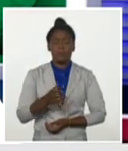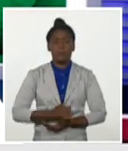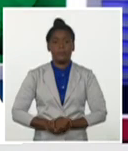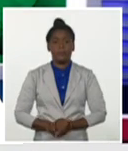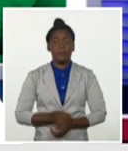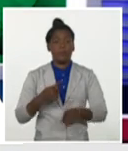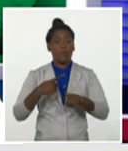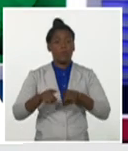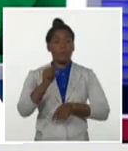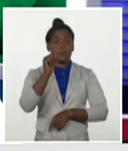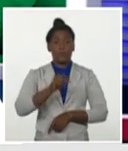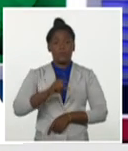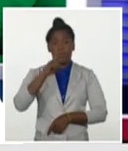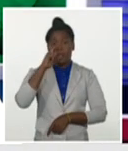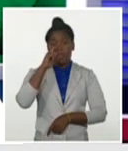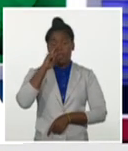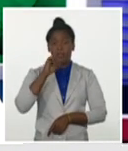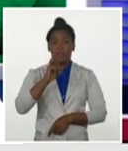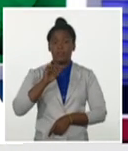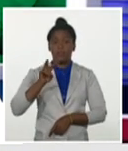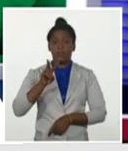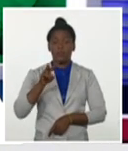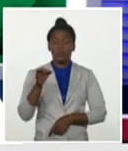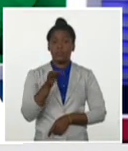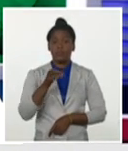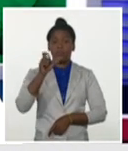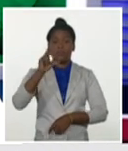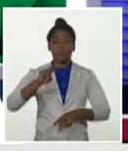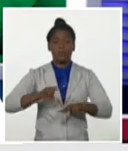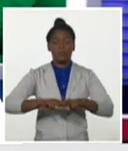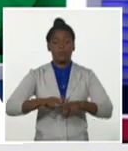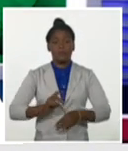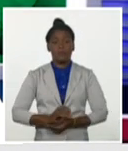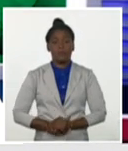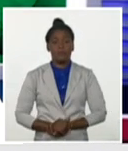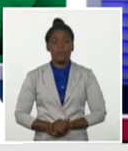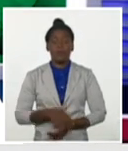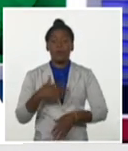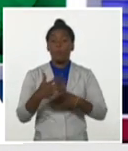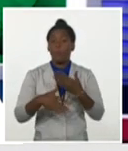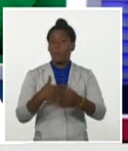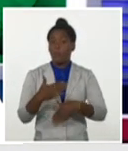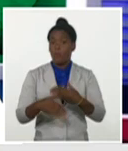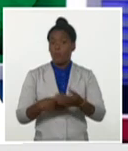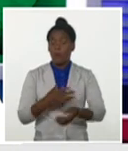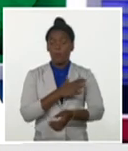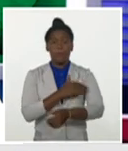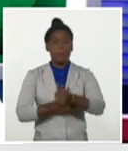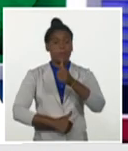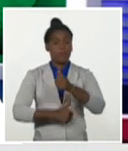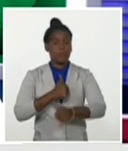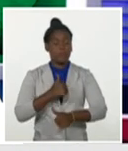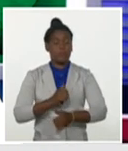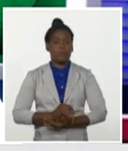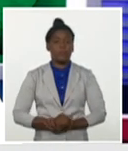edad del municipio de Centro Habana, con antecedentes de hipertensión